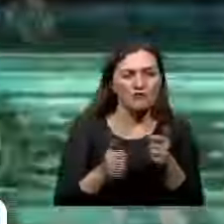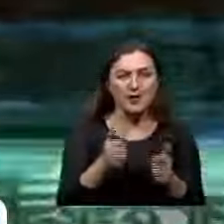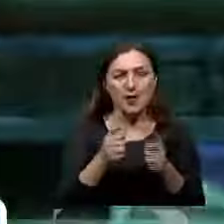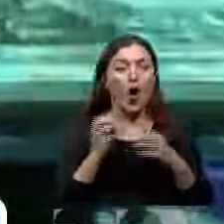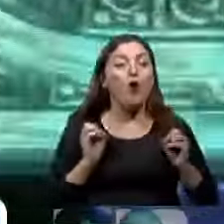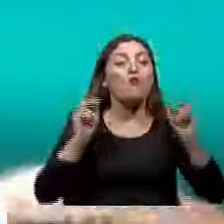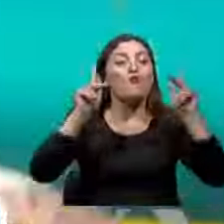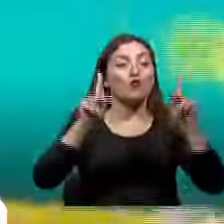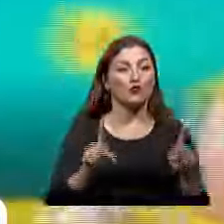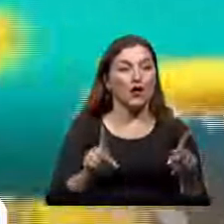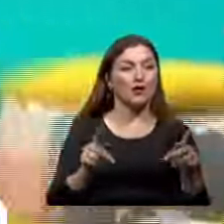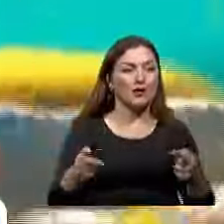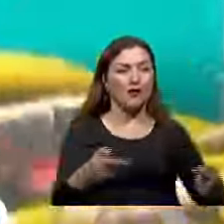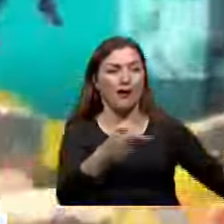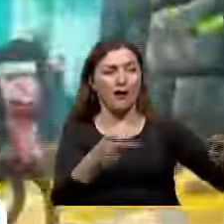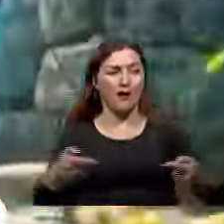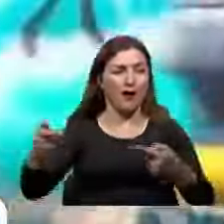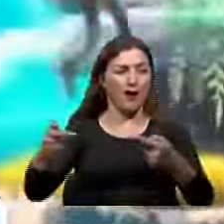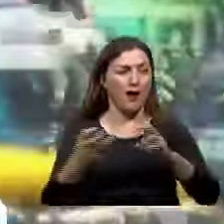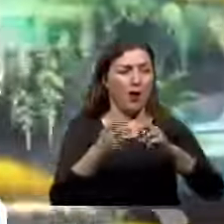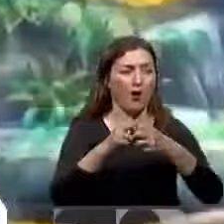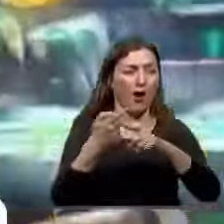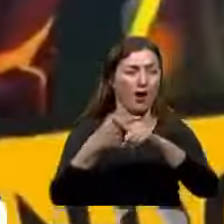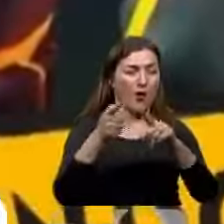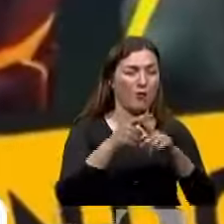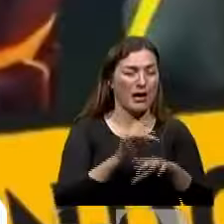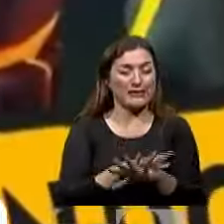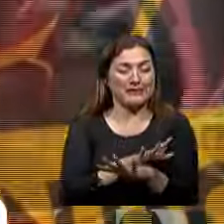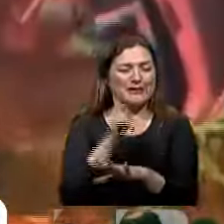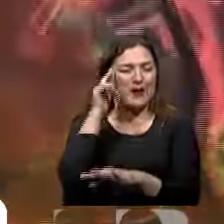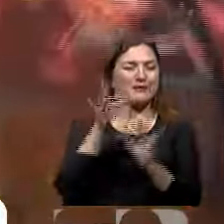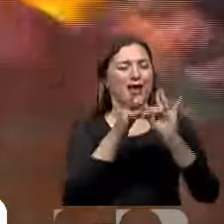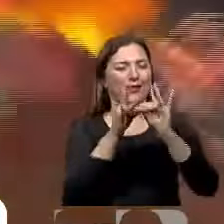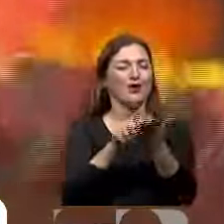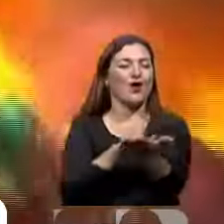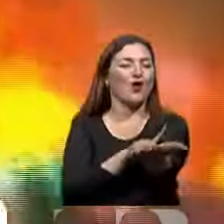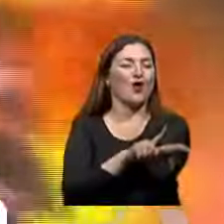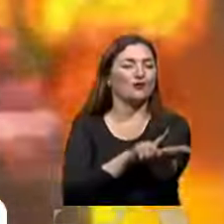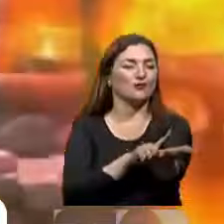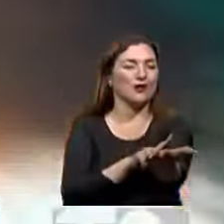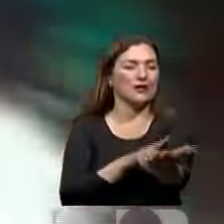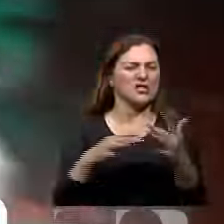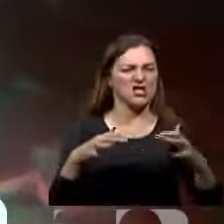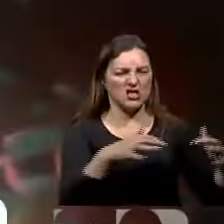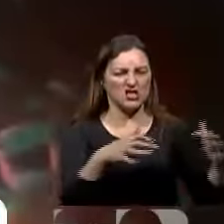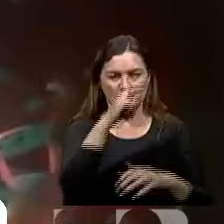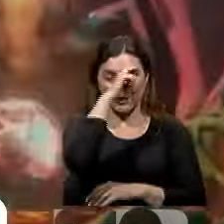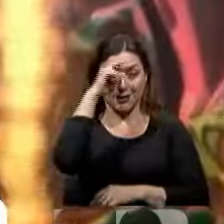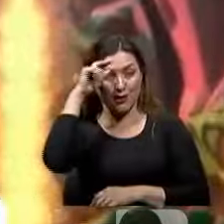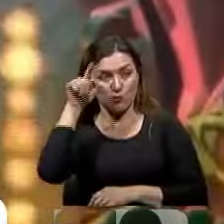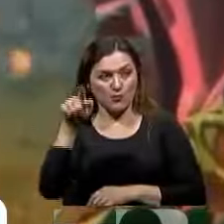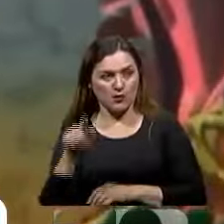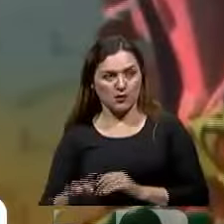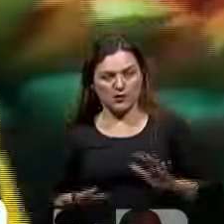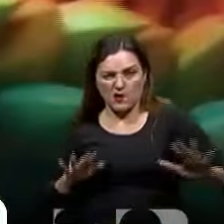la oportunidad de enfrentarse a desafiantes pruebas inspiradas en leyendas y tradiciones que van desde guerreros incas hasta